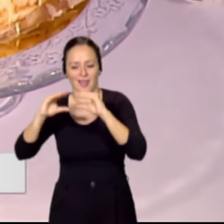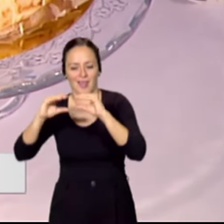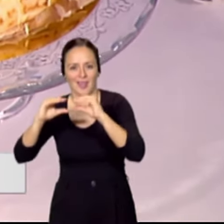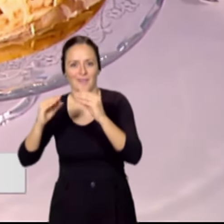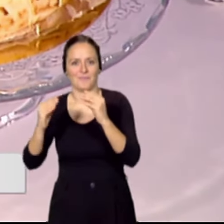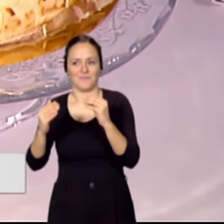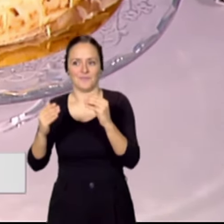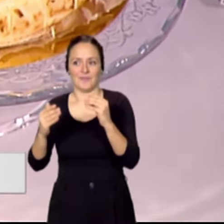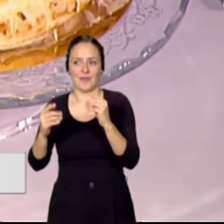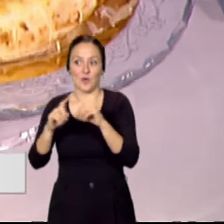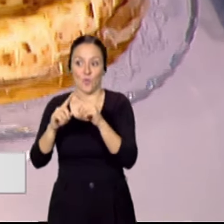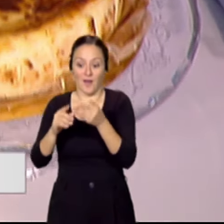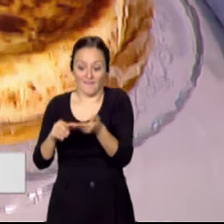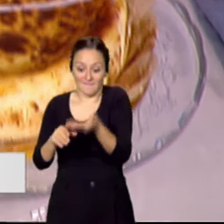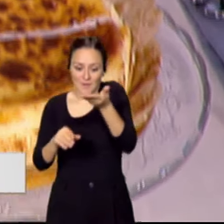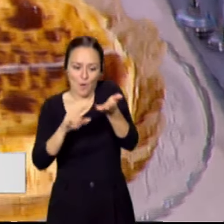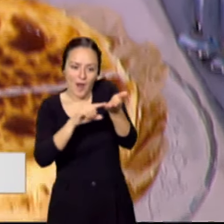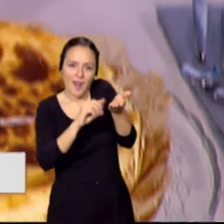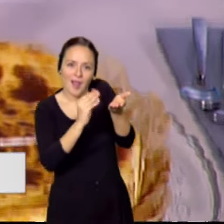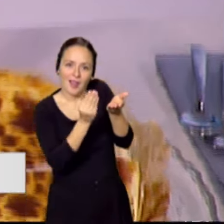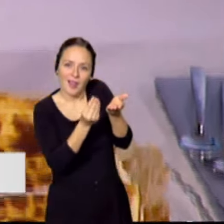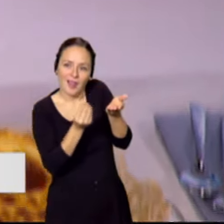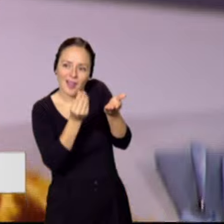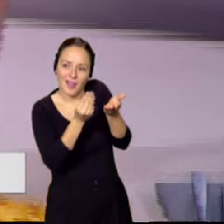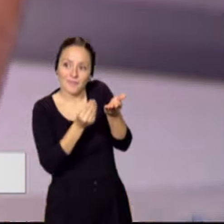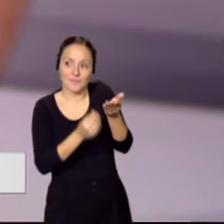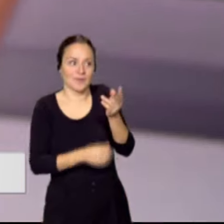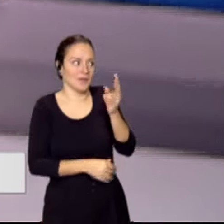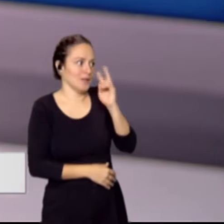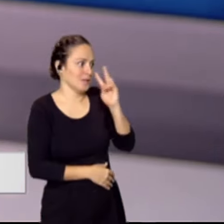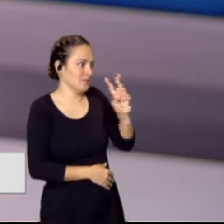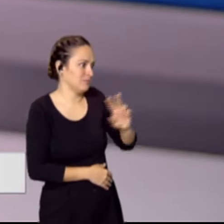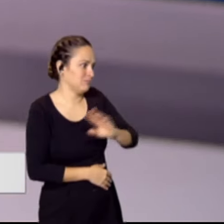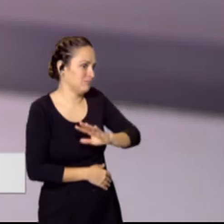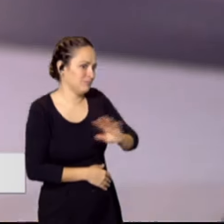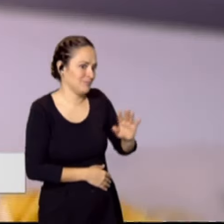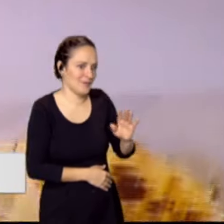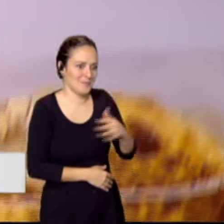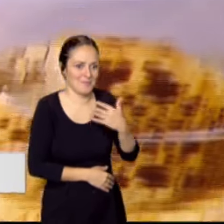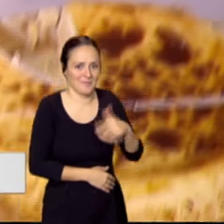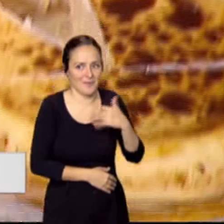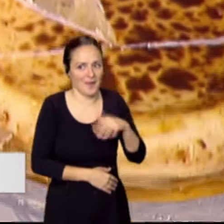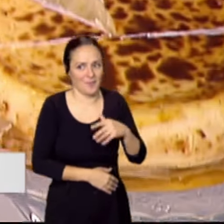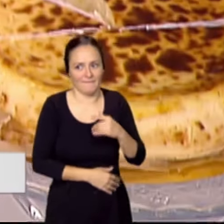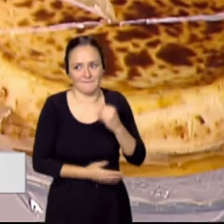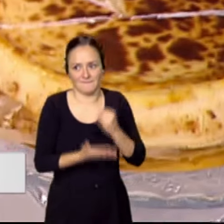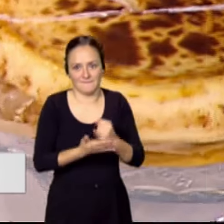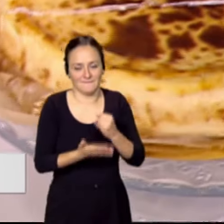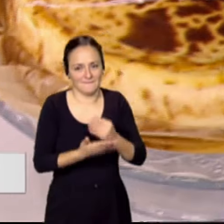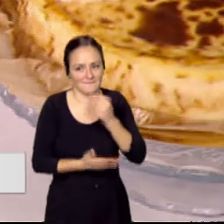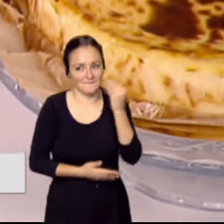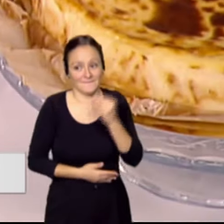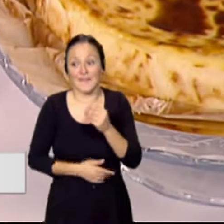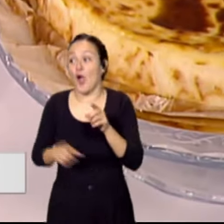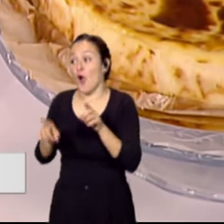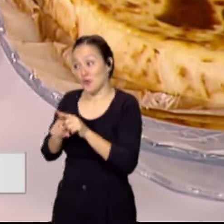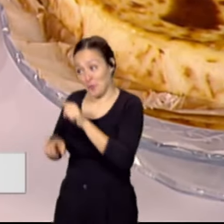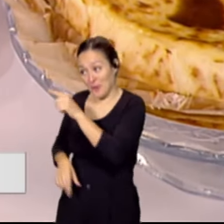factor de cremosidad bueno se ve vamos que está vamos de primera a ti te gusta